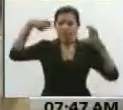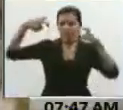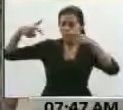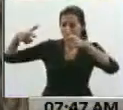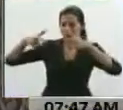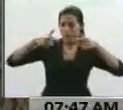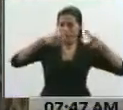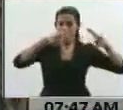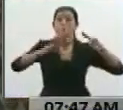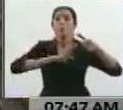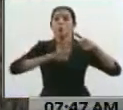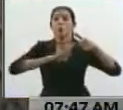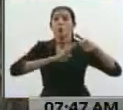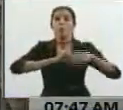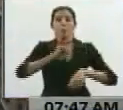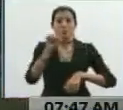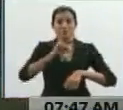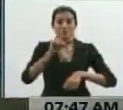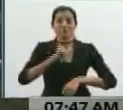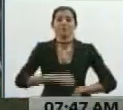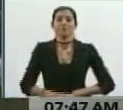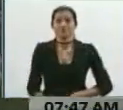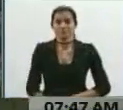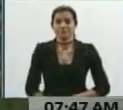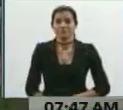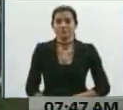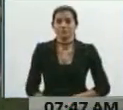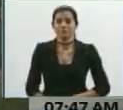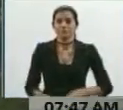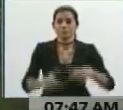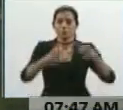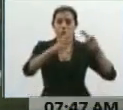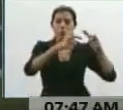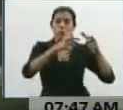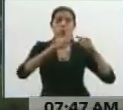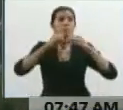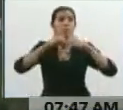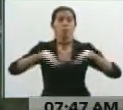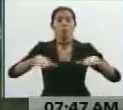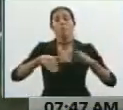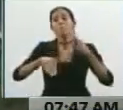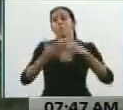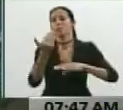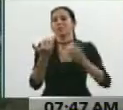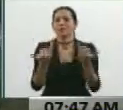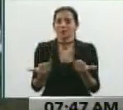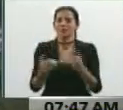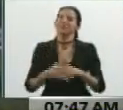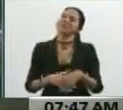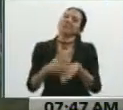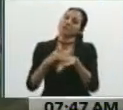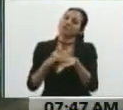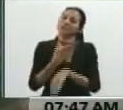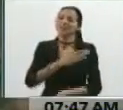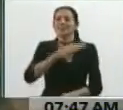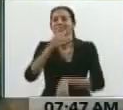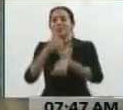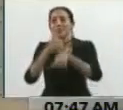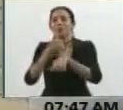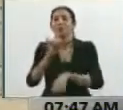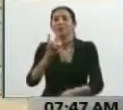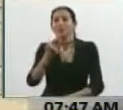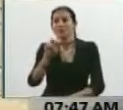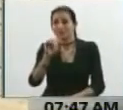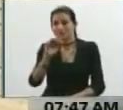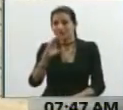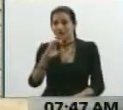pertenecen a las fuerzas policiales y todo la onda la moda el director del inach no